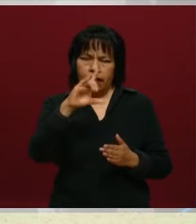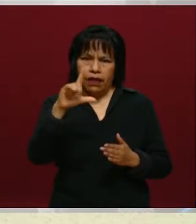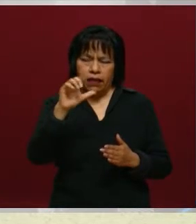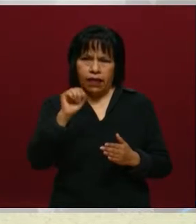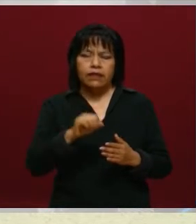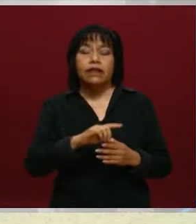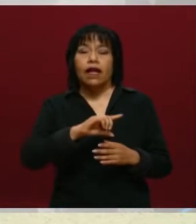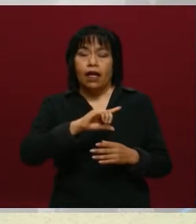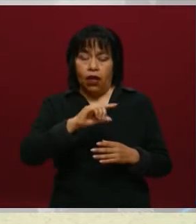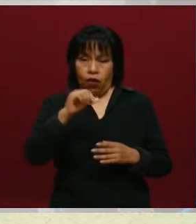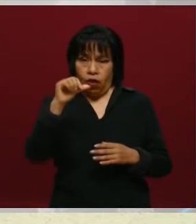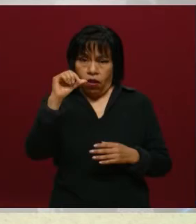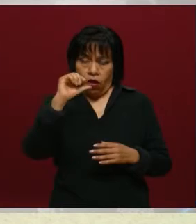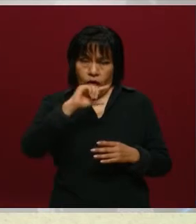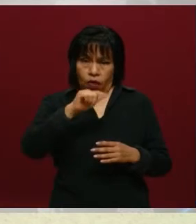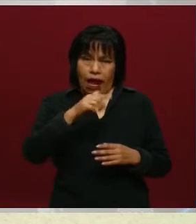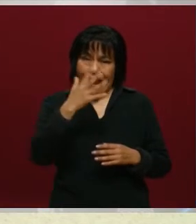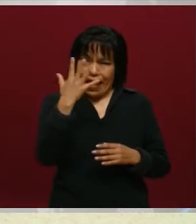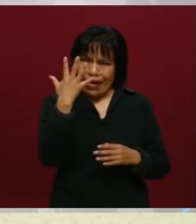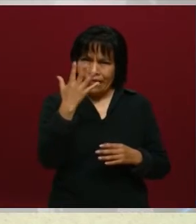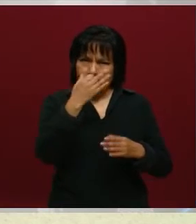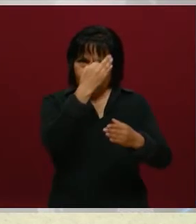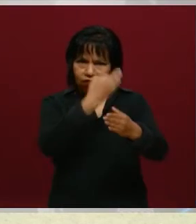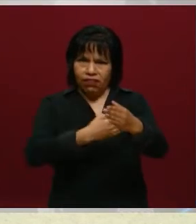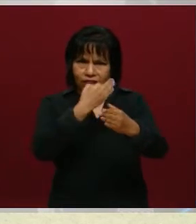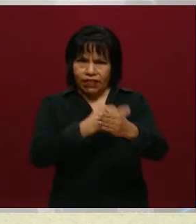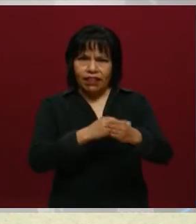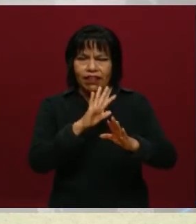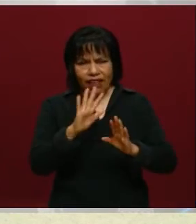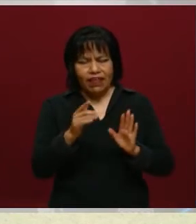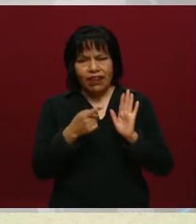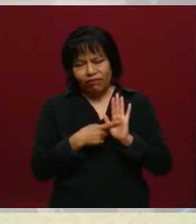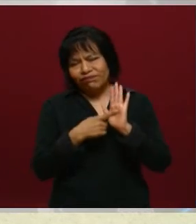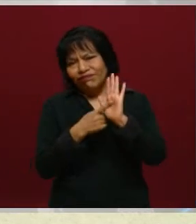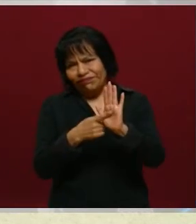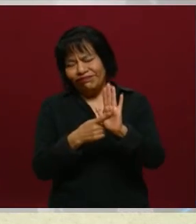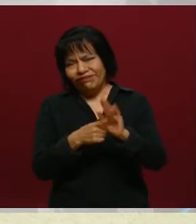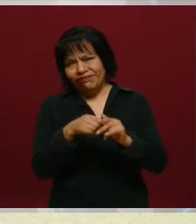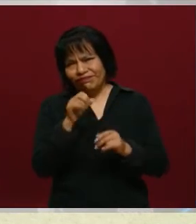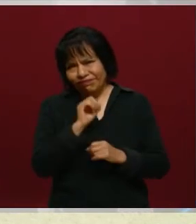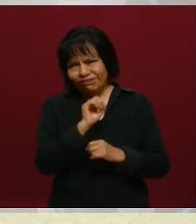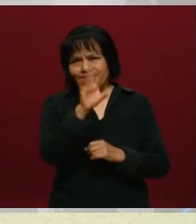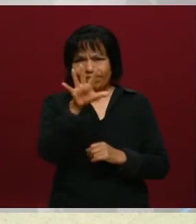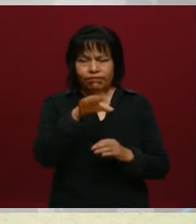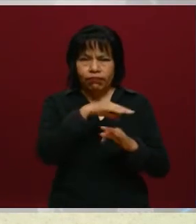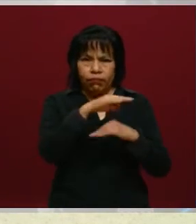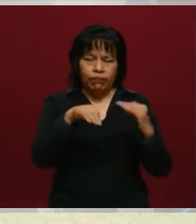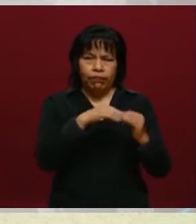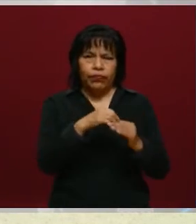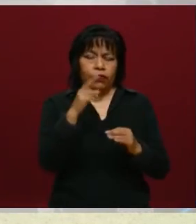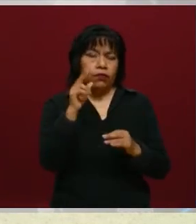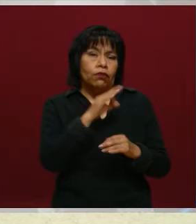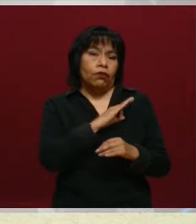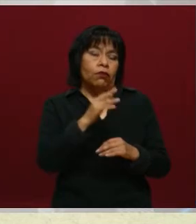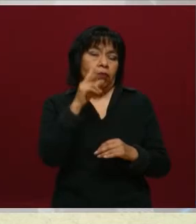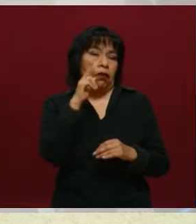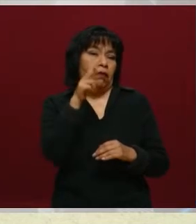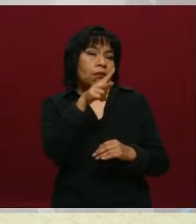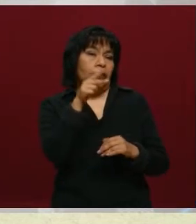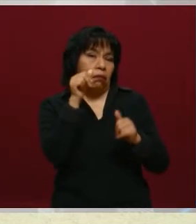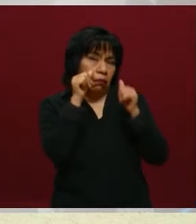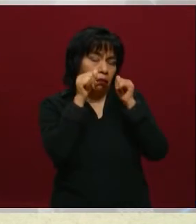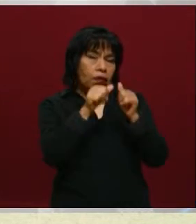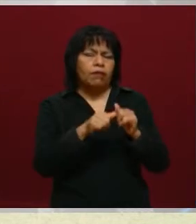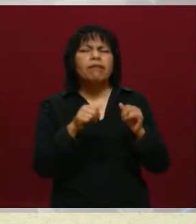estar publicada ya la haya el compromiso es decir para poderla